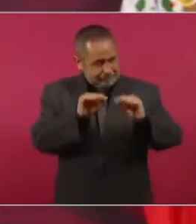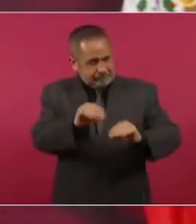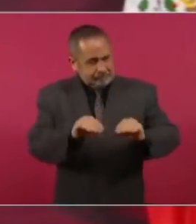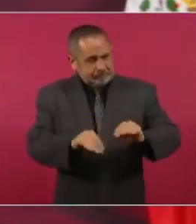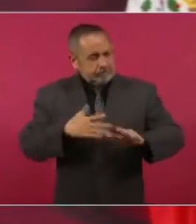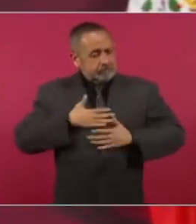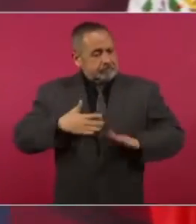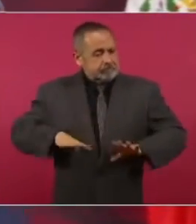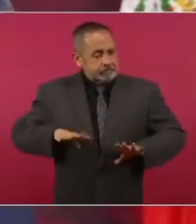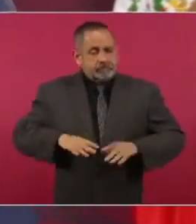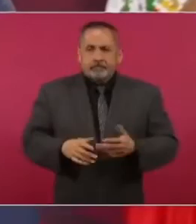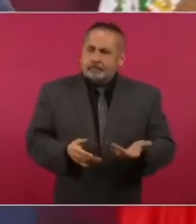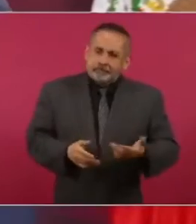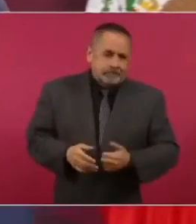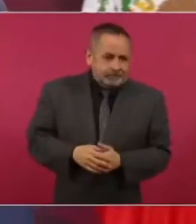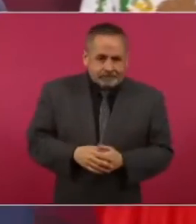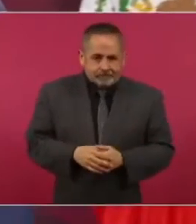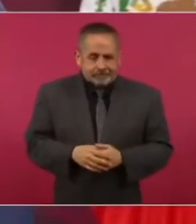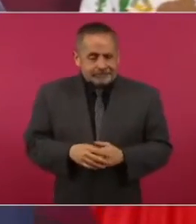hasta quitarle